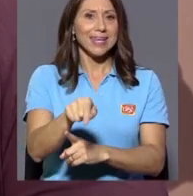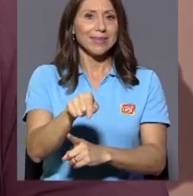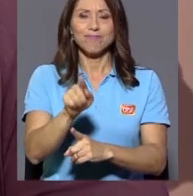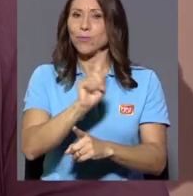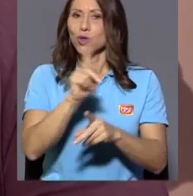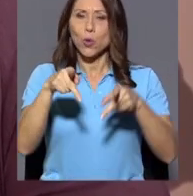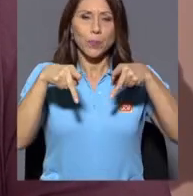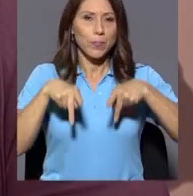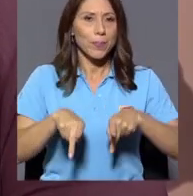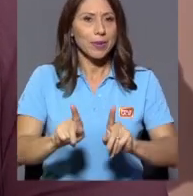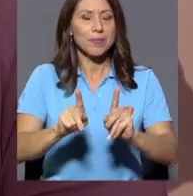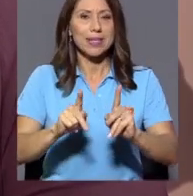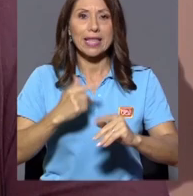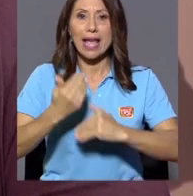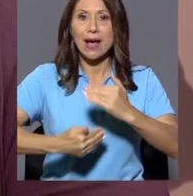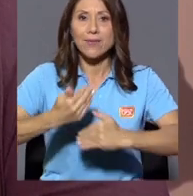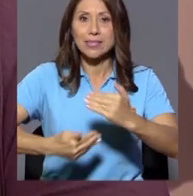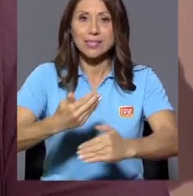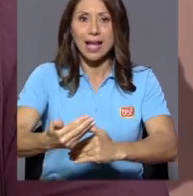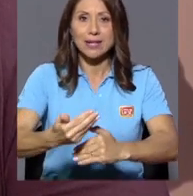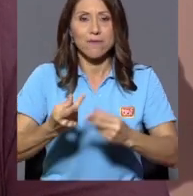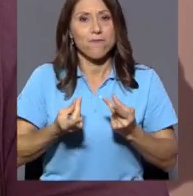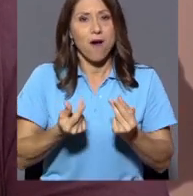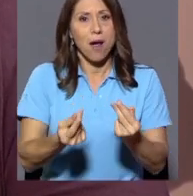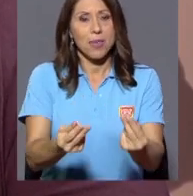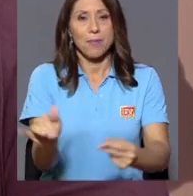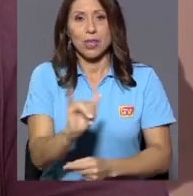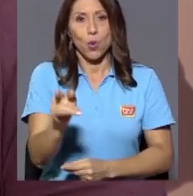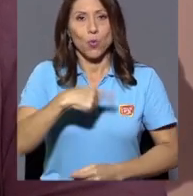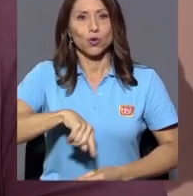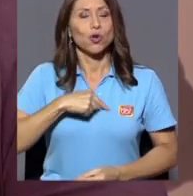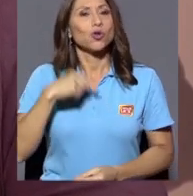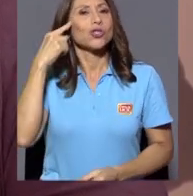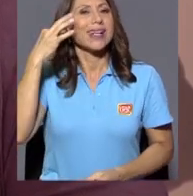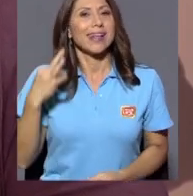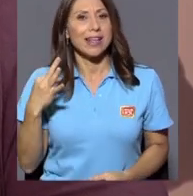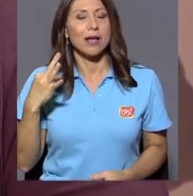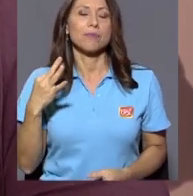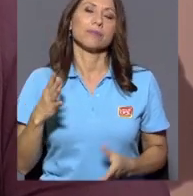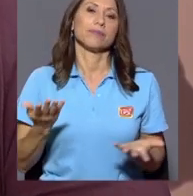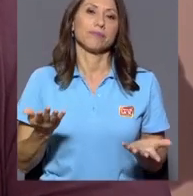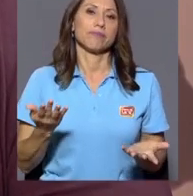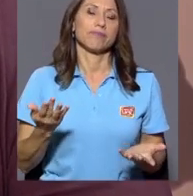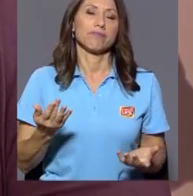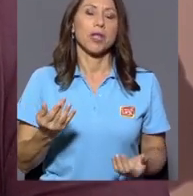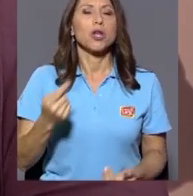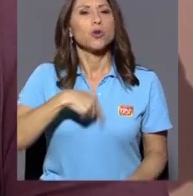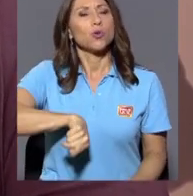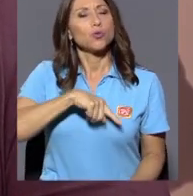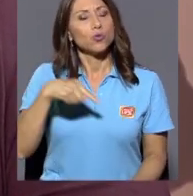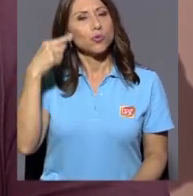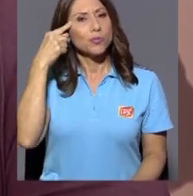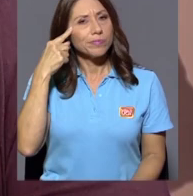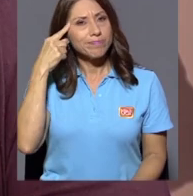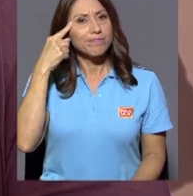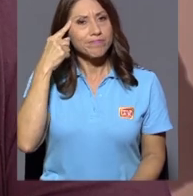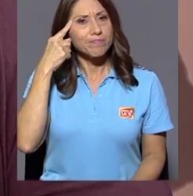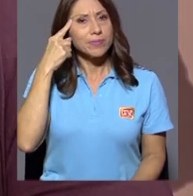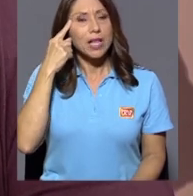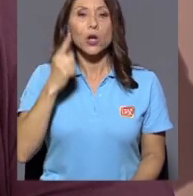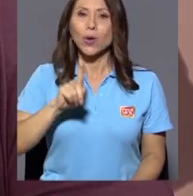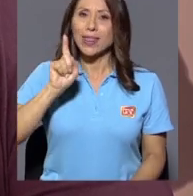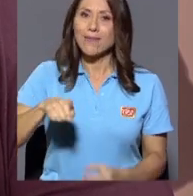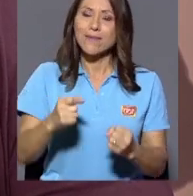no nos permite avanzar como pensábamos tan rápidamente entonces creemos que lo que